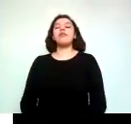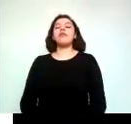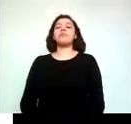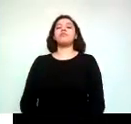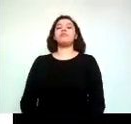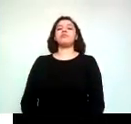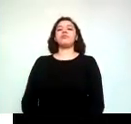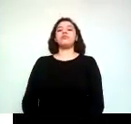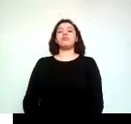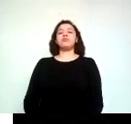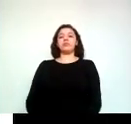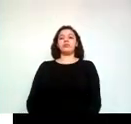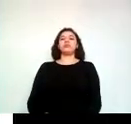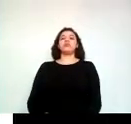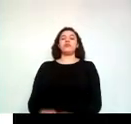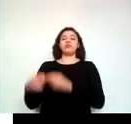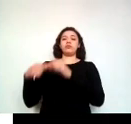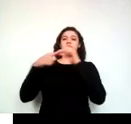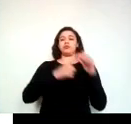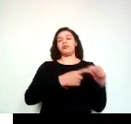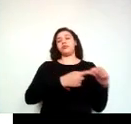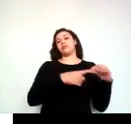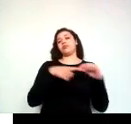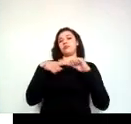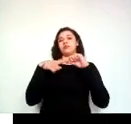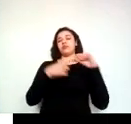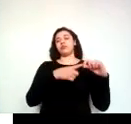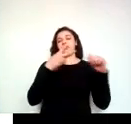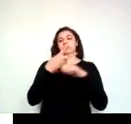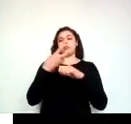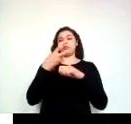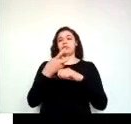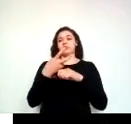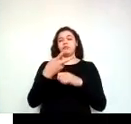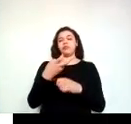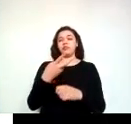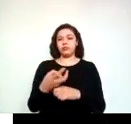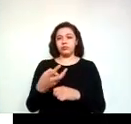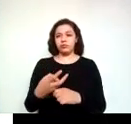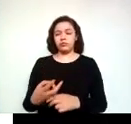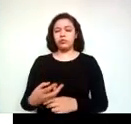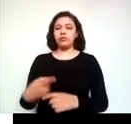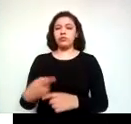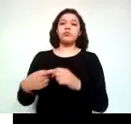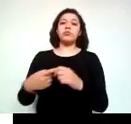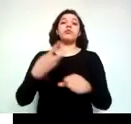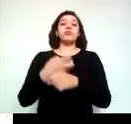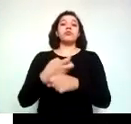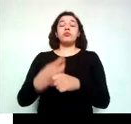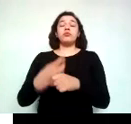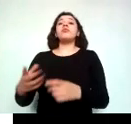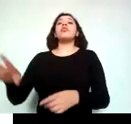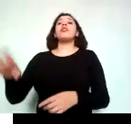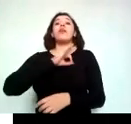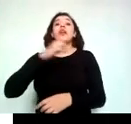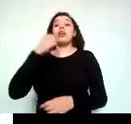En cuanto a la guía de referencia 2, como vimos, esta guía adicional a la guía de referencia 1 aplica para